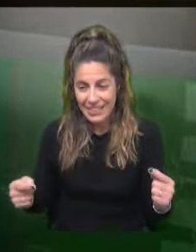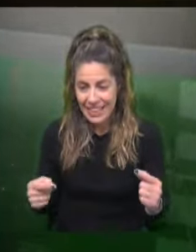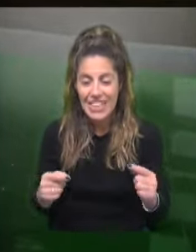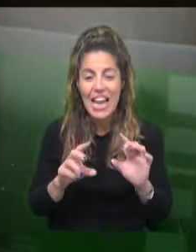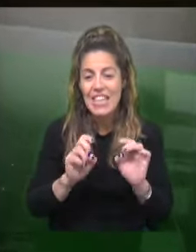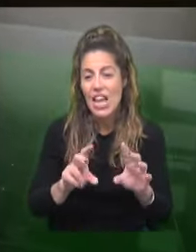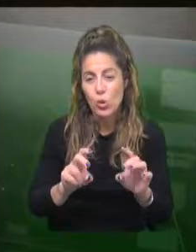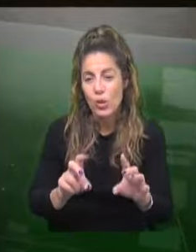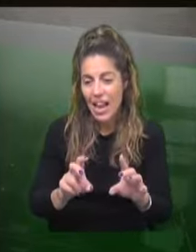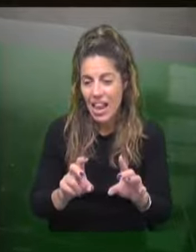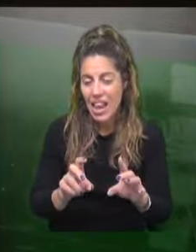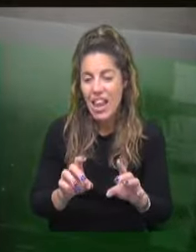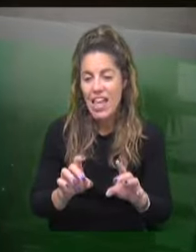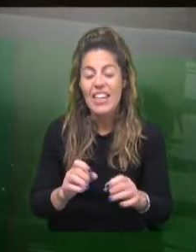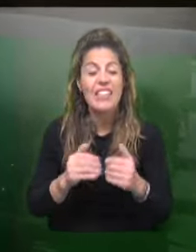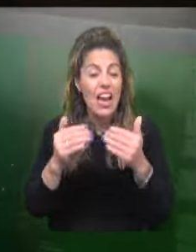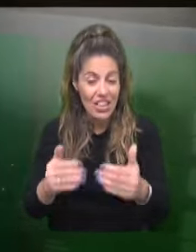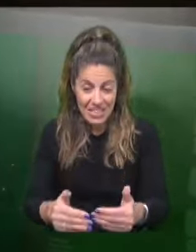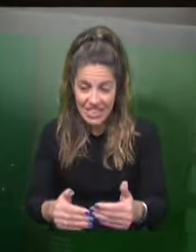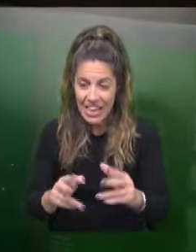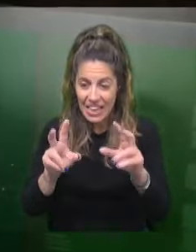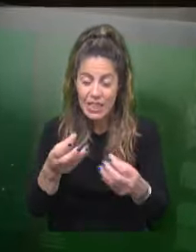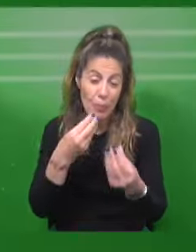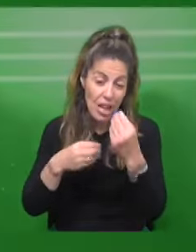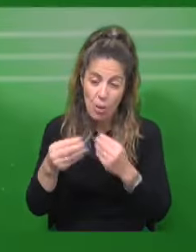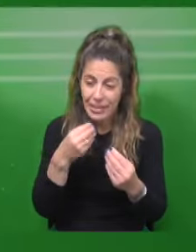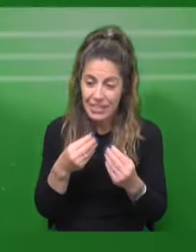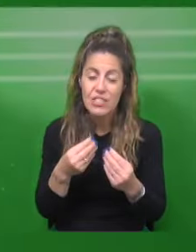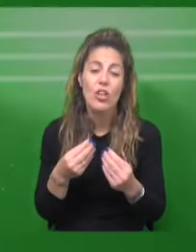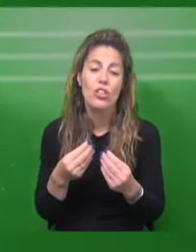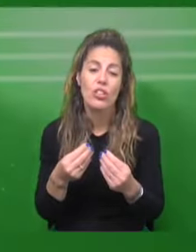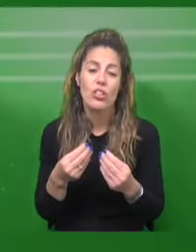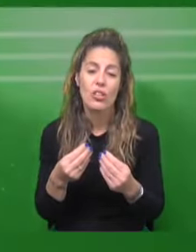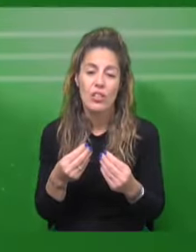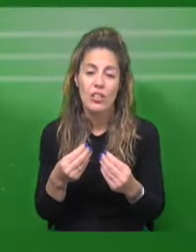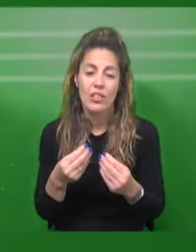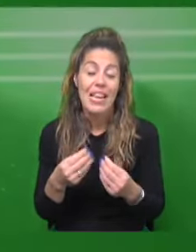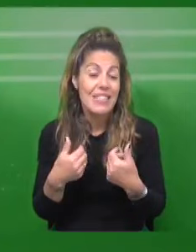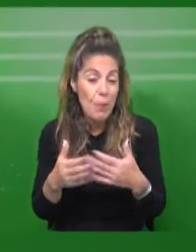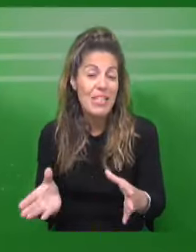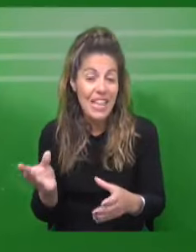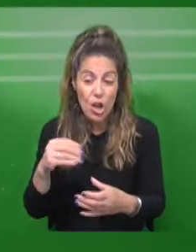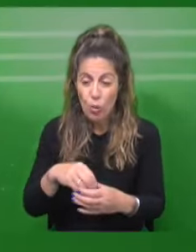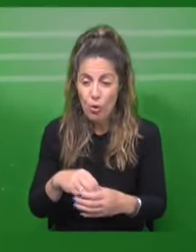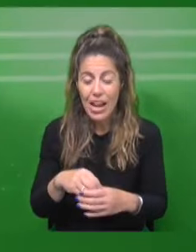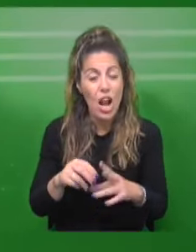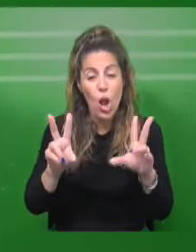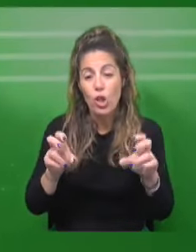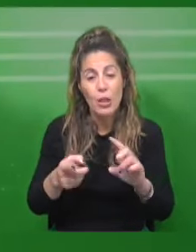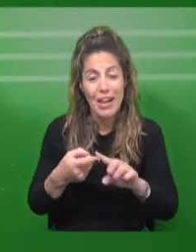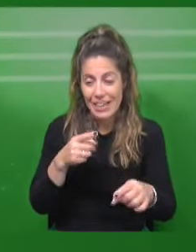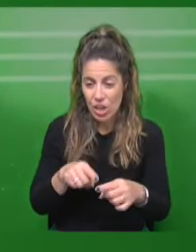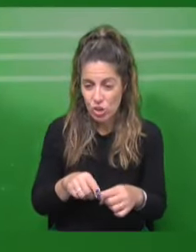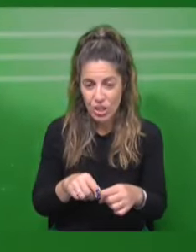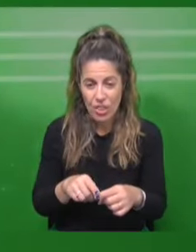agrícola y avanzar en el tema de la Alimentación indudablemente eh se empiezan a incorporar todos los aspectos que refieren